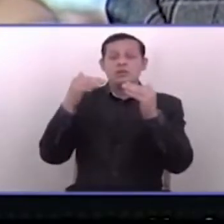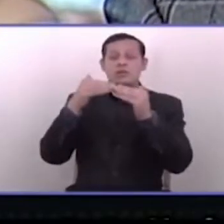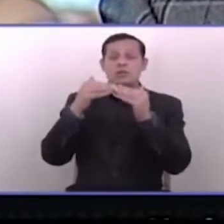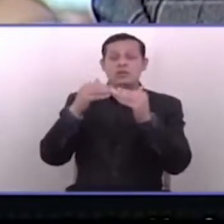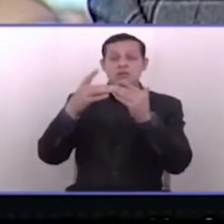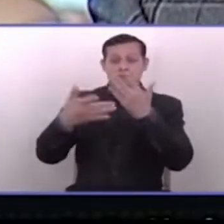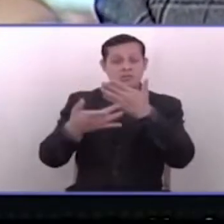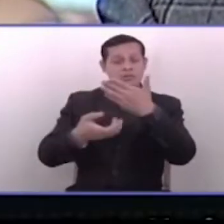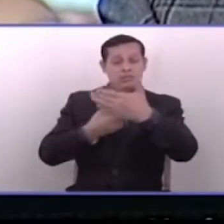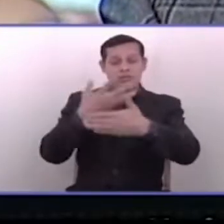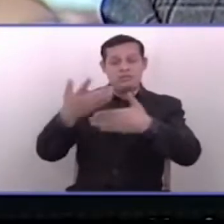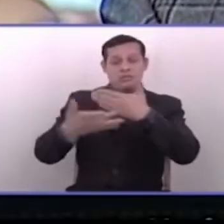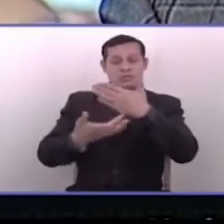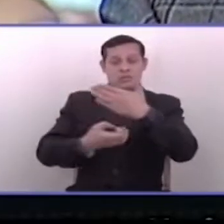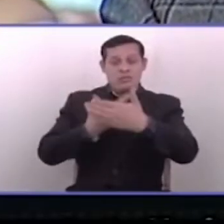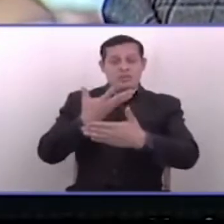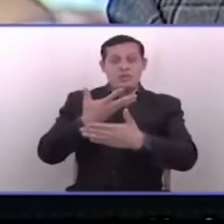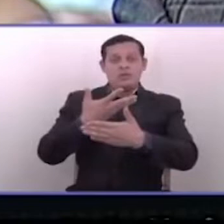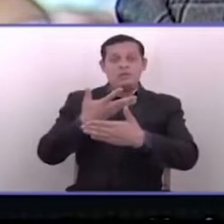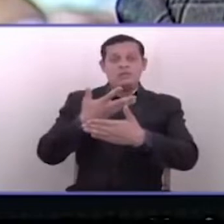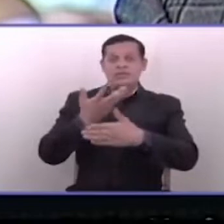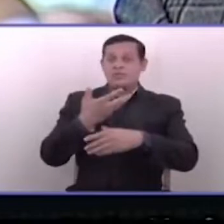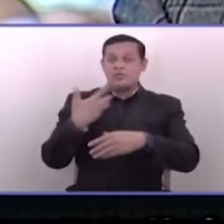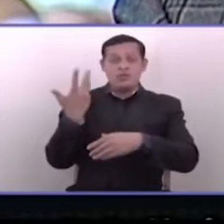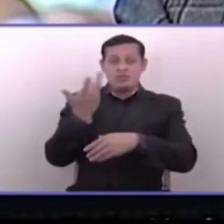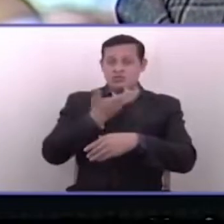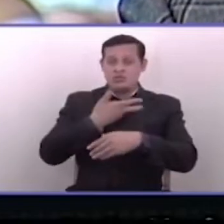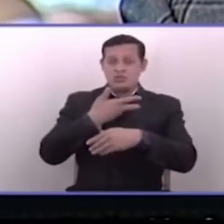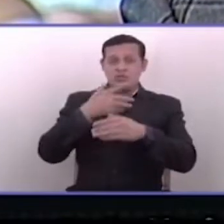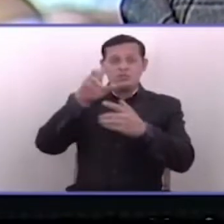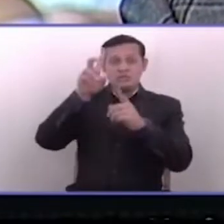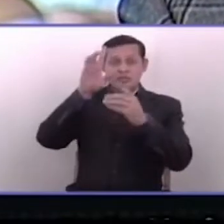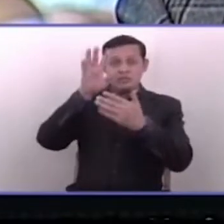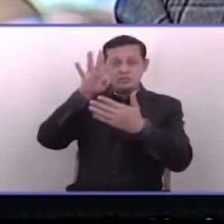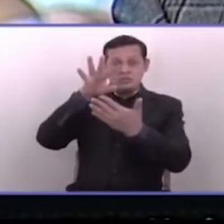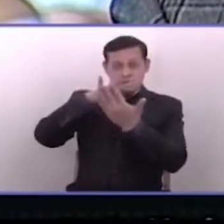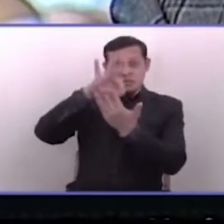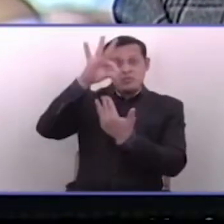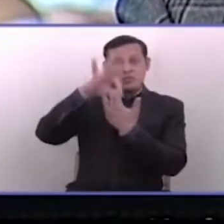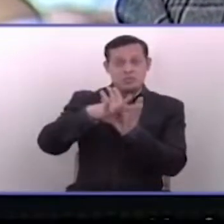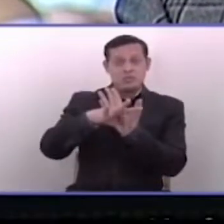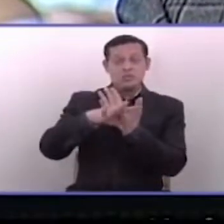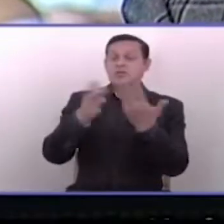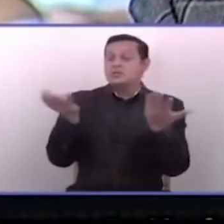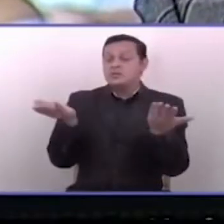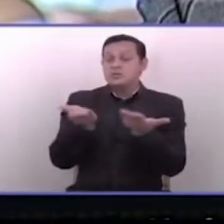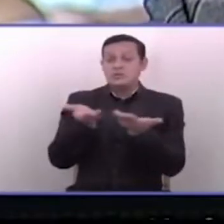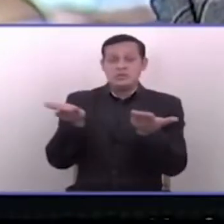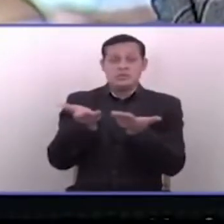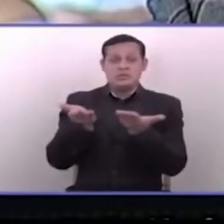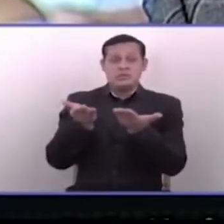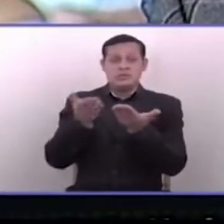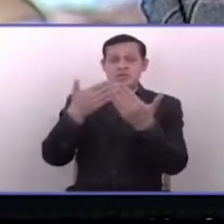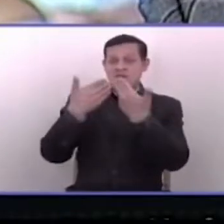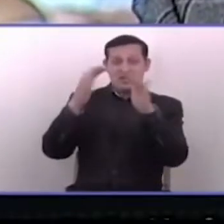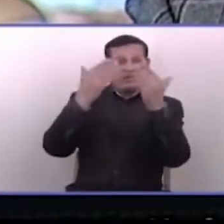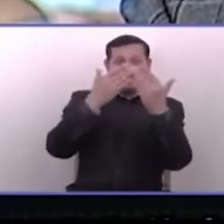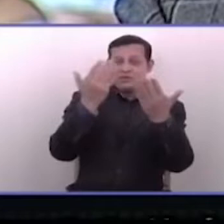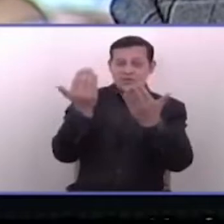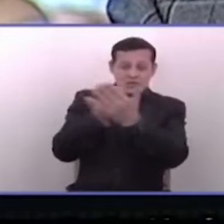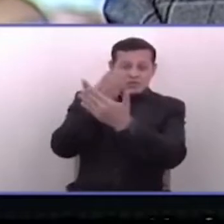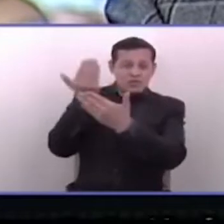actualizar el marco maestro para la planificación y realización de los diferentes